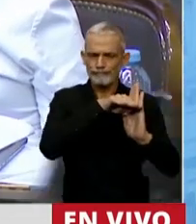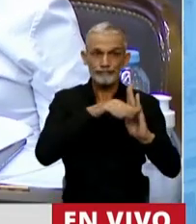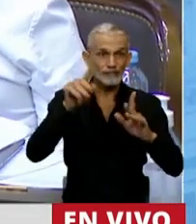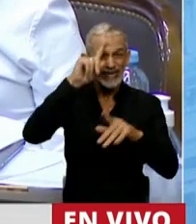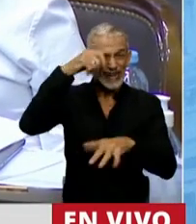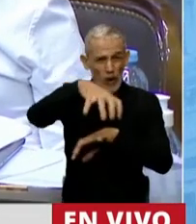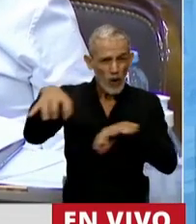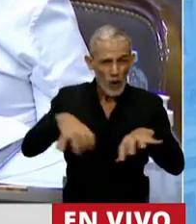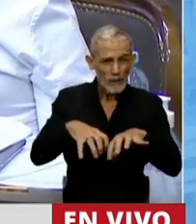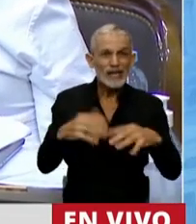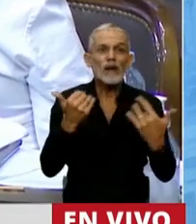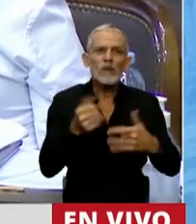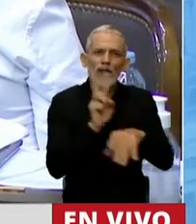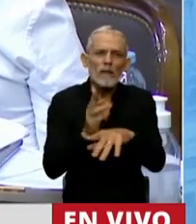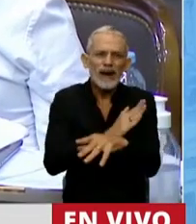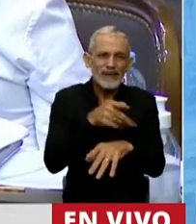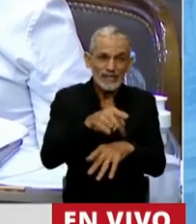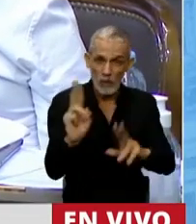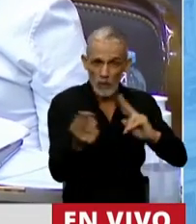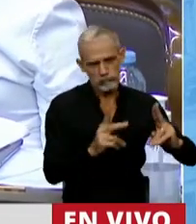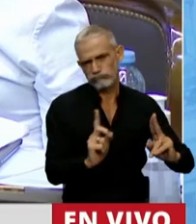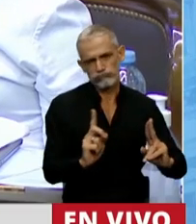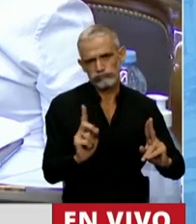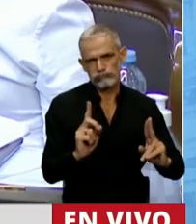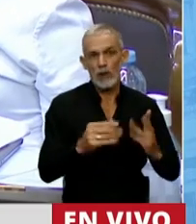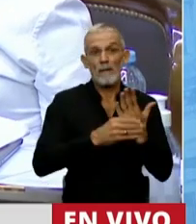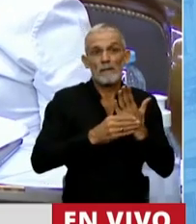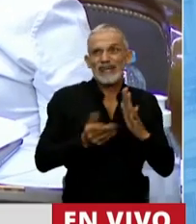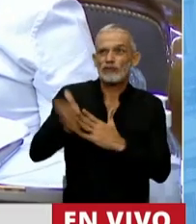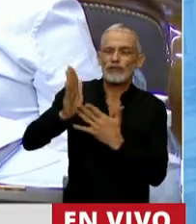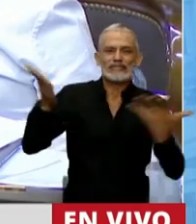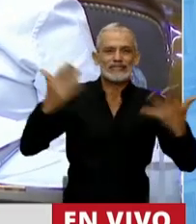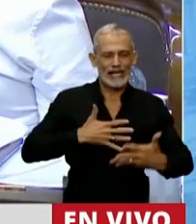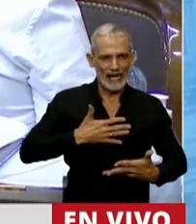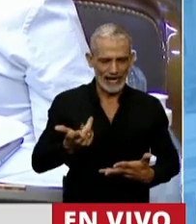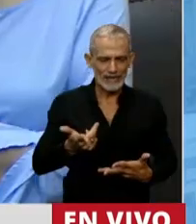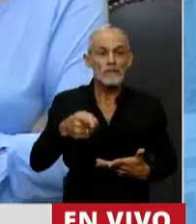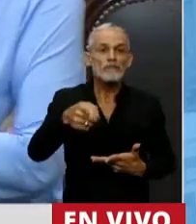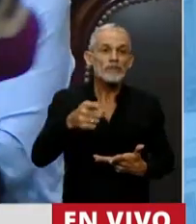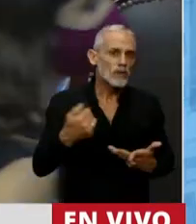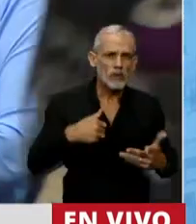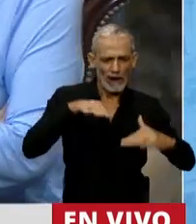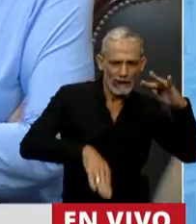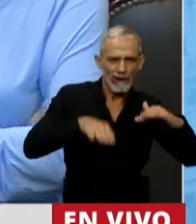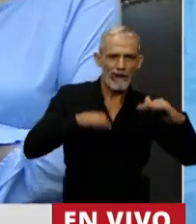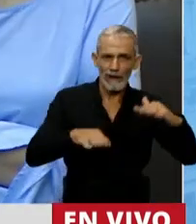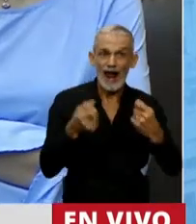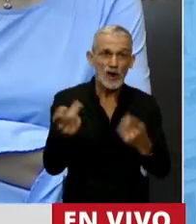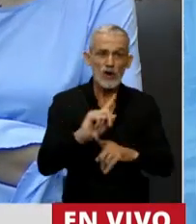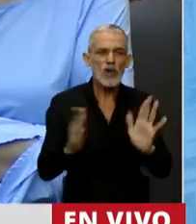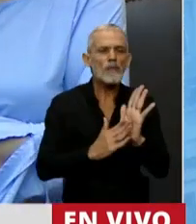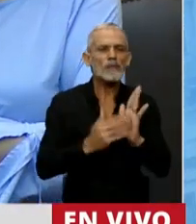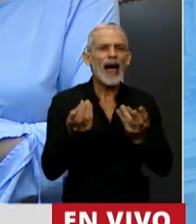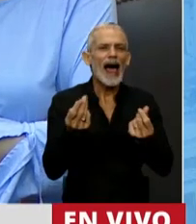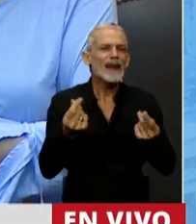está preparado para evitar esas muertes. Una pena que se haya retirado el ministro, pero es ineficiente, inequitativo, no garantiza